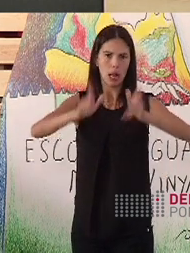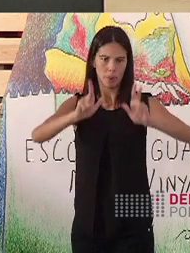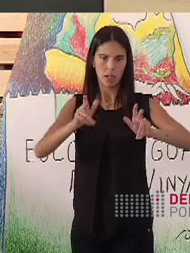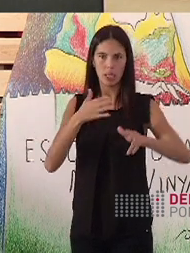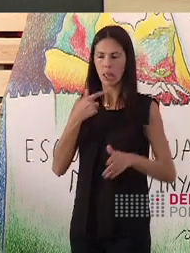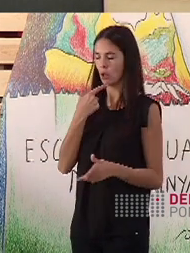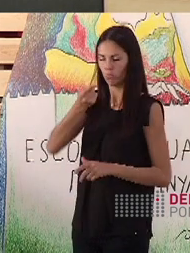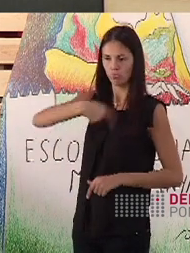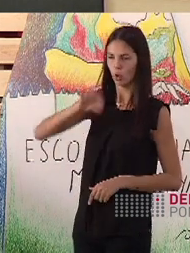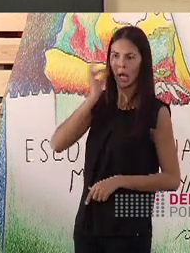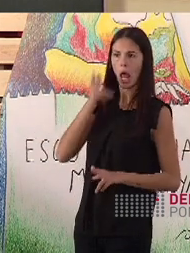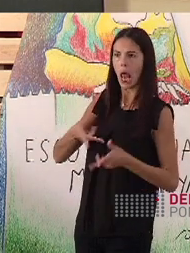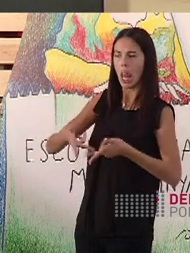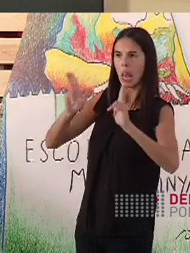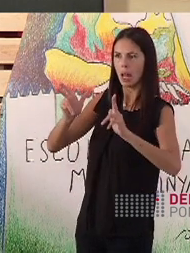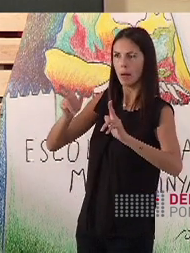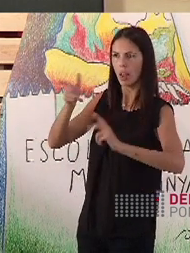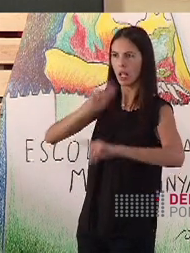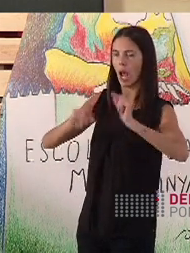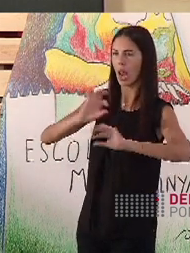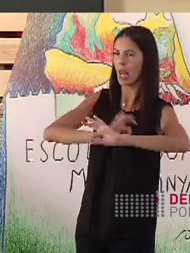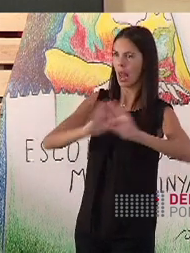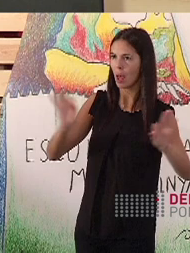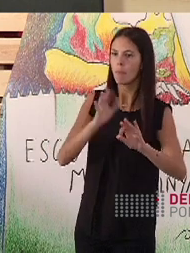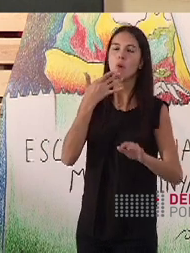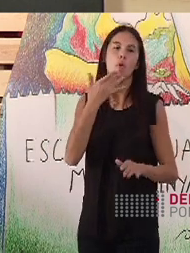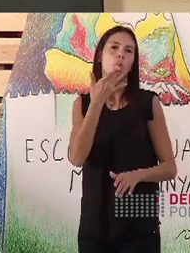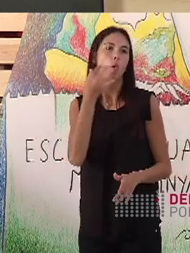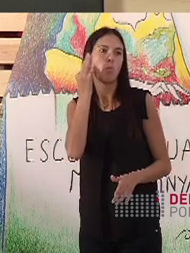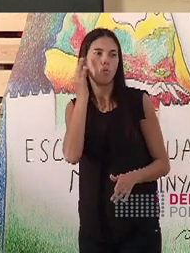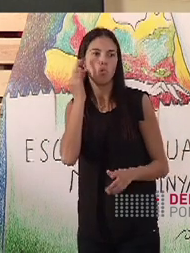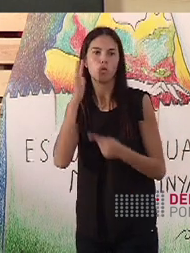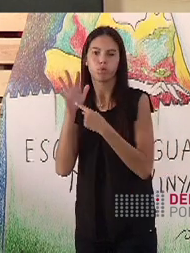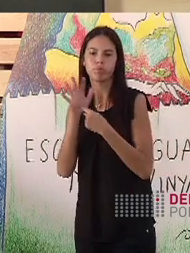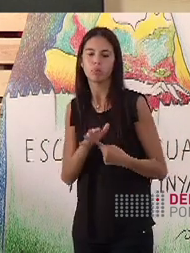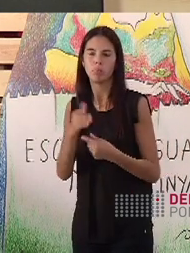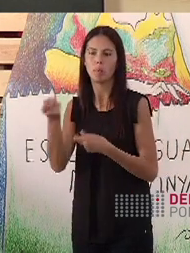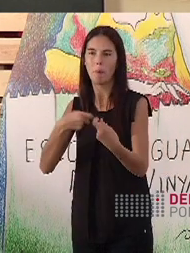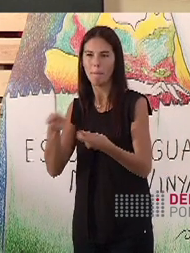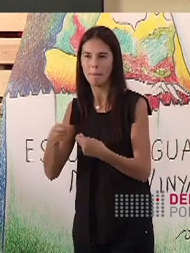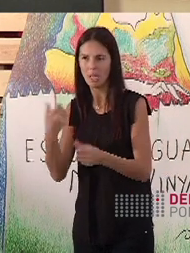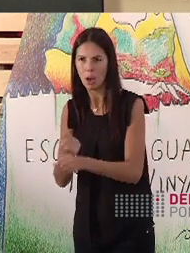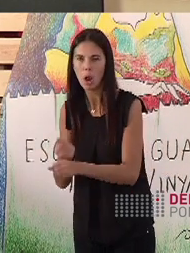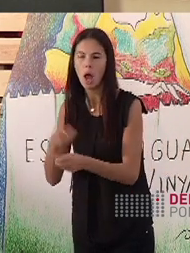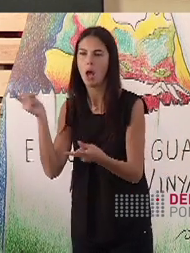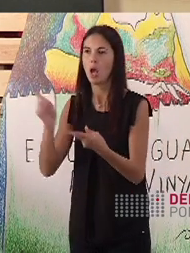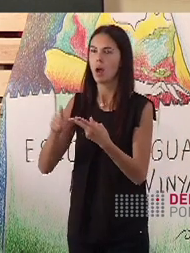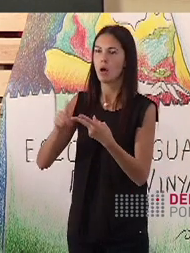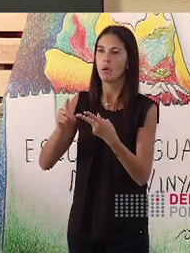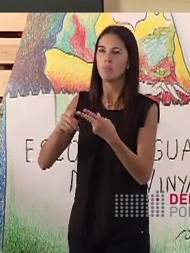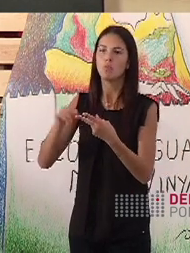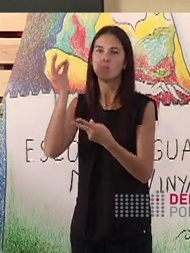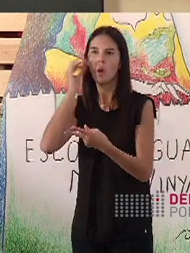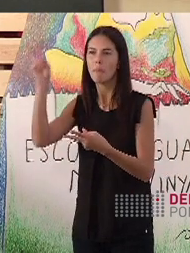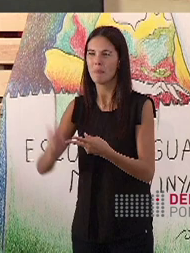elegido libremente nada, pero las mujeres racializadas, las mujeres que están excluidas del mercado laboral, las mujeres que vienen con las redes de